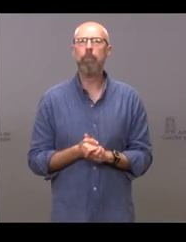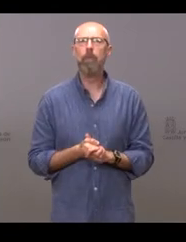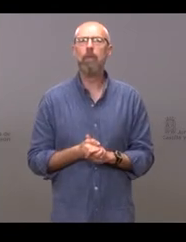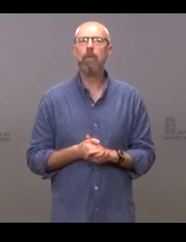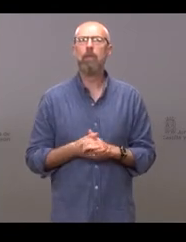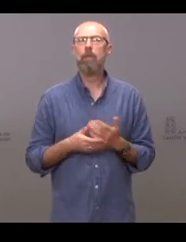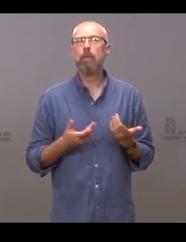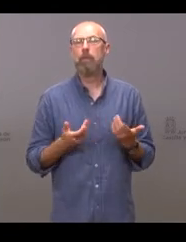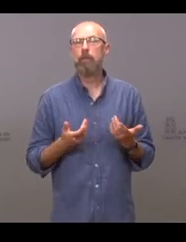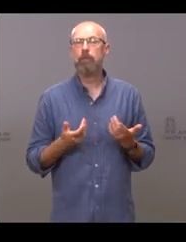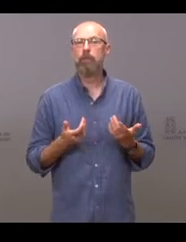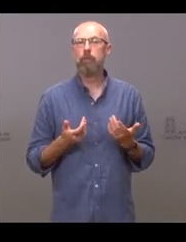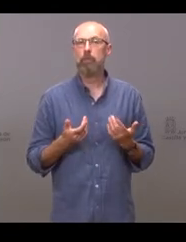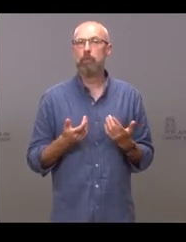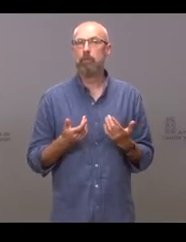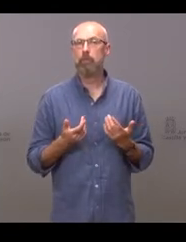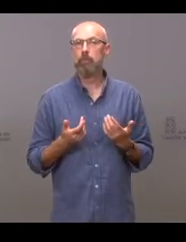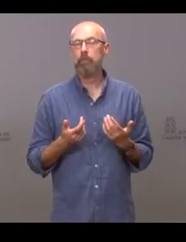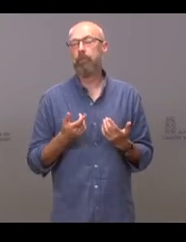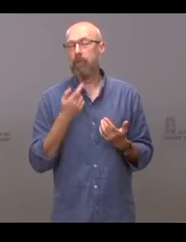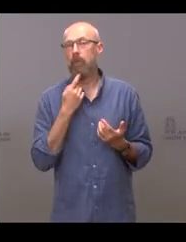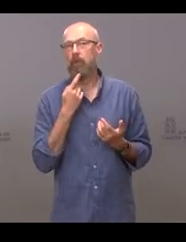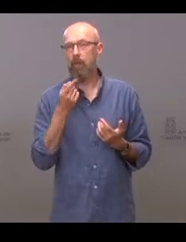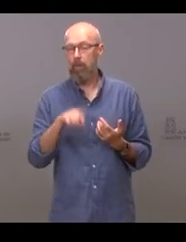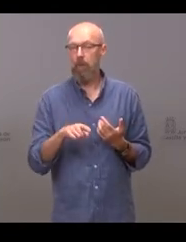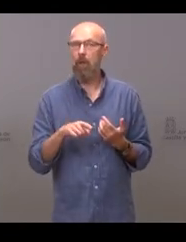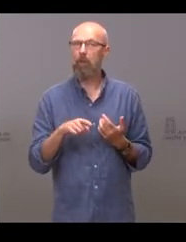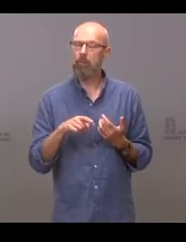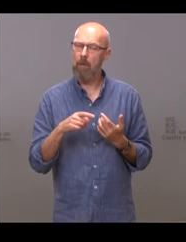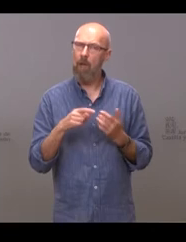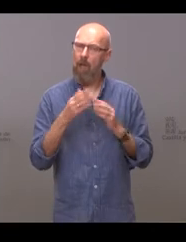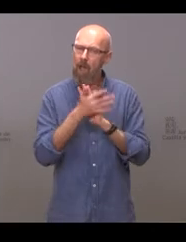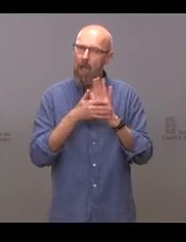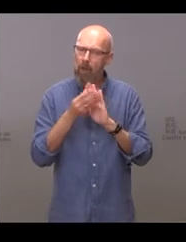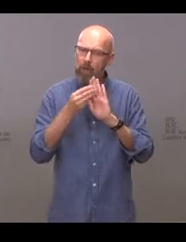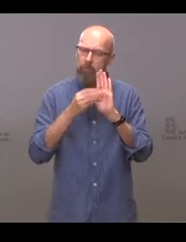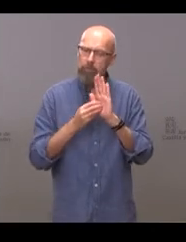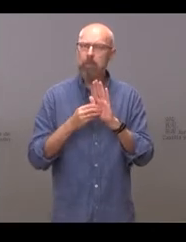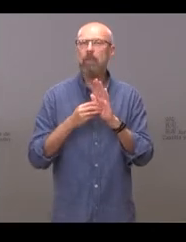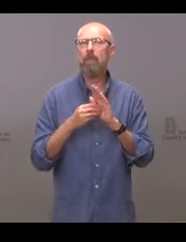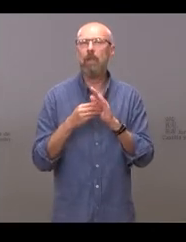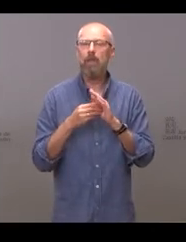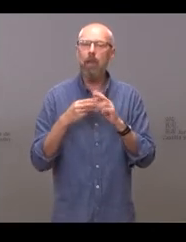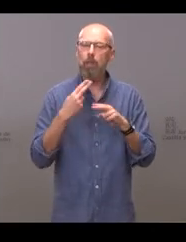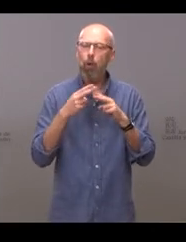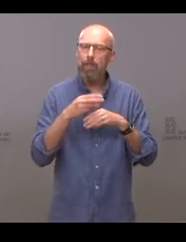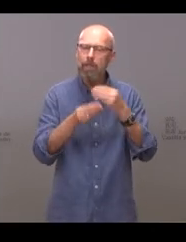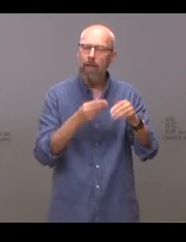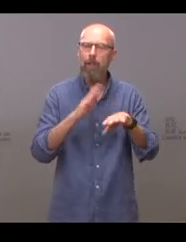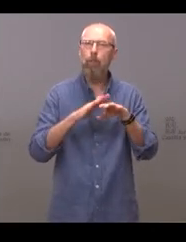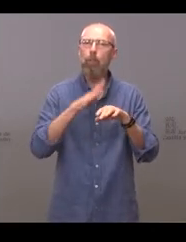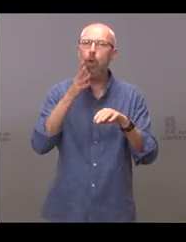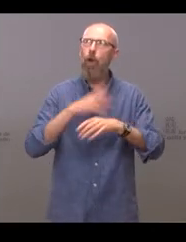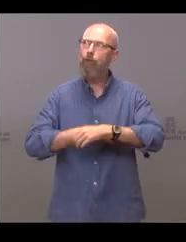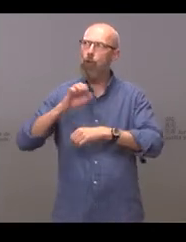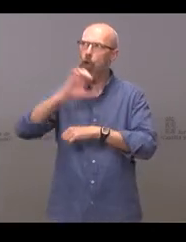digamos seguía bastante a desarrollar políticas a la llegada de fondos europeos que esperemos que lleguen y esperemos que sean